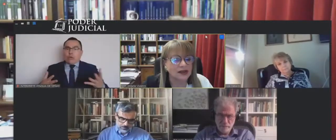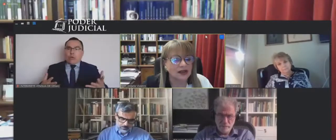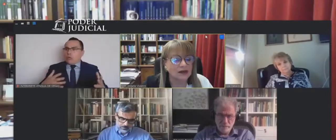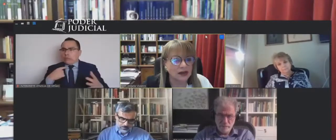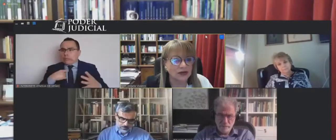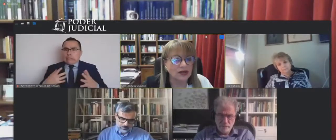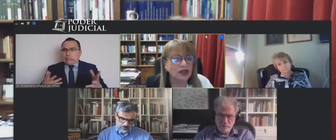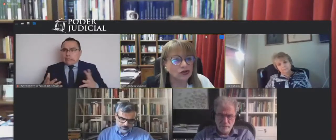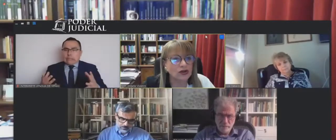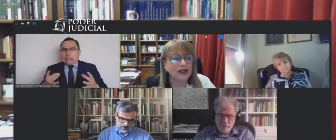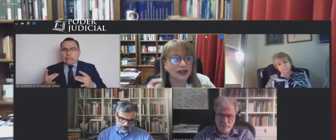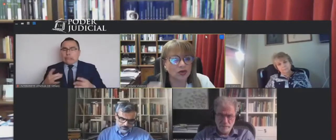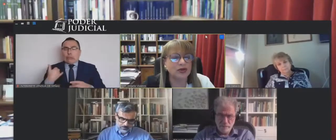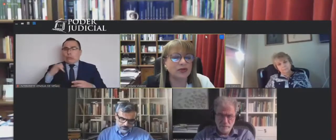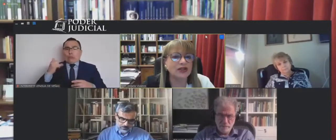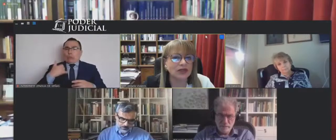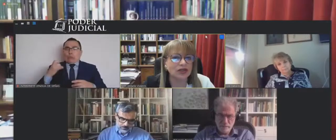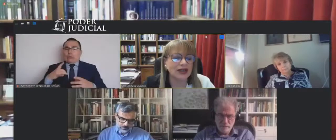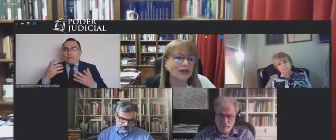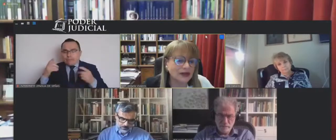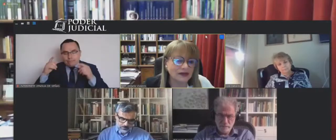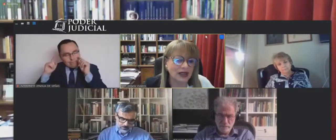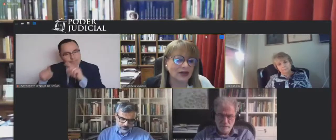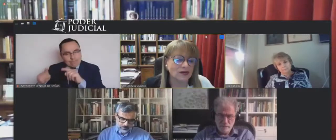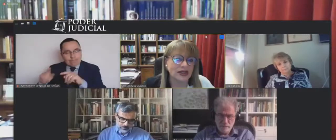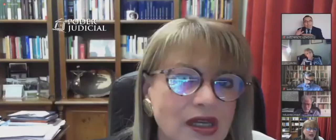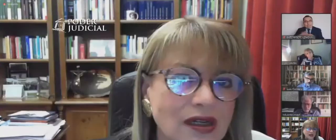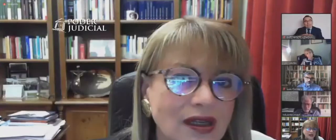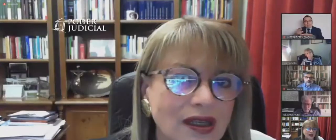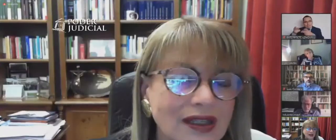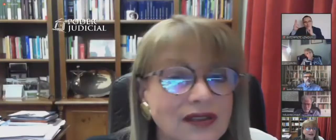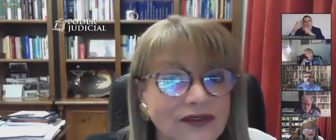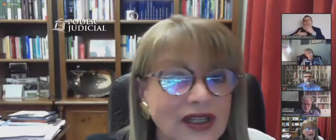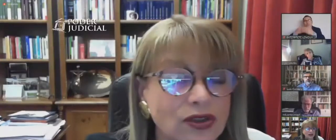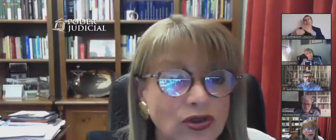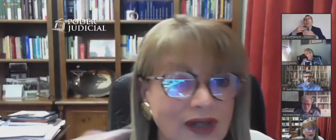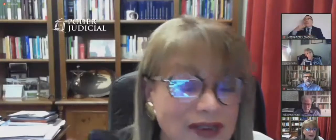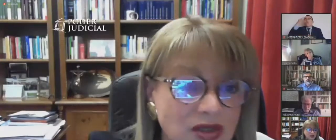sintomatologías desagradables de hoy son las que nos permiten mejorar los escenarios mañana.